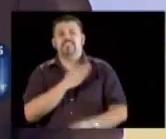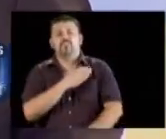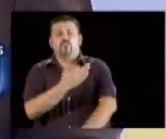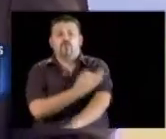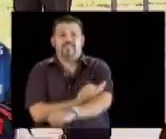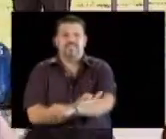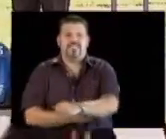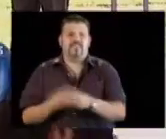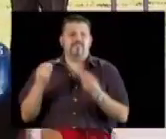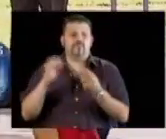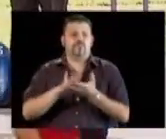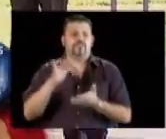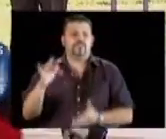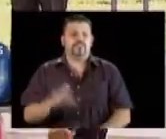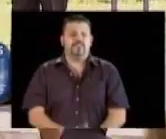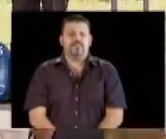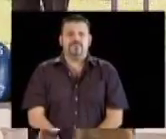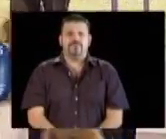Muchas gracias.